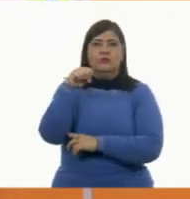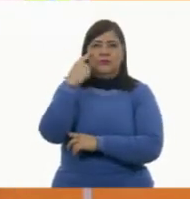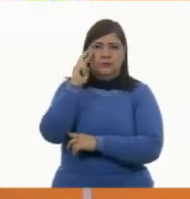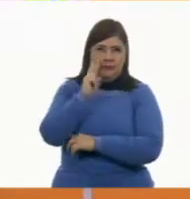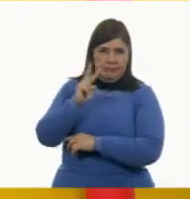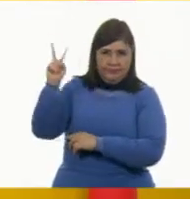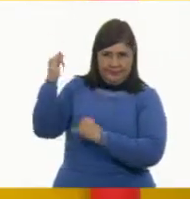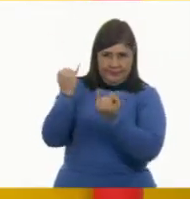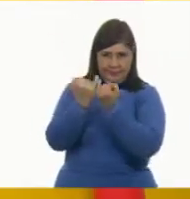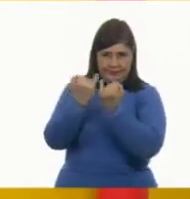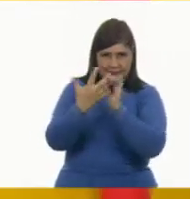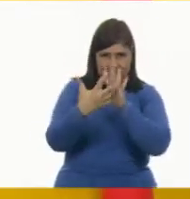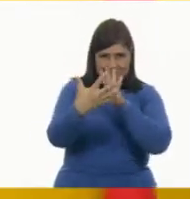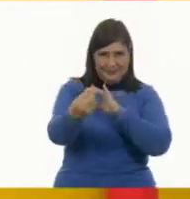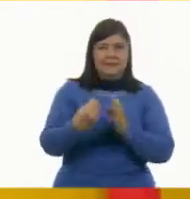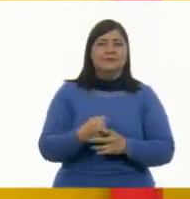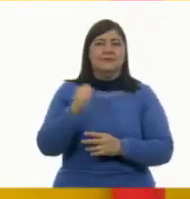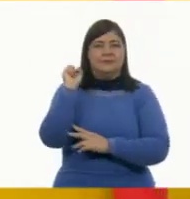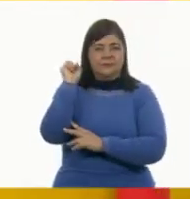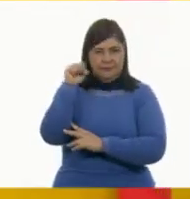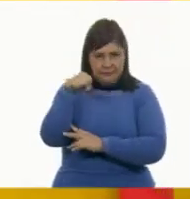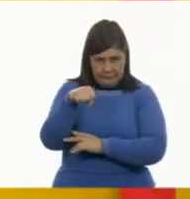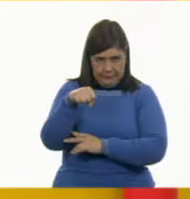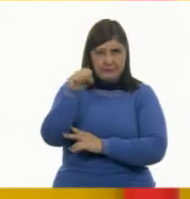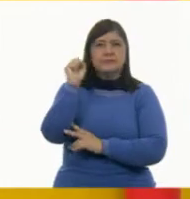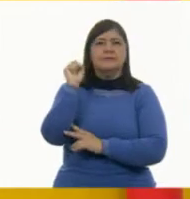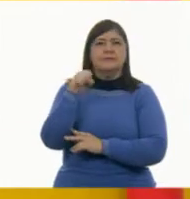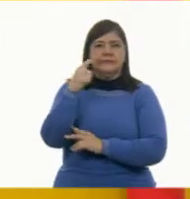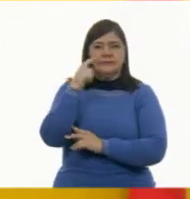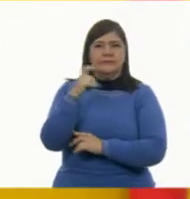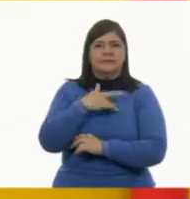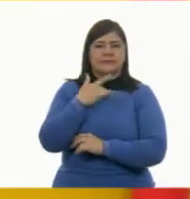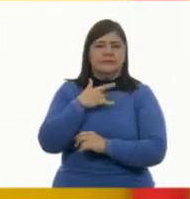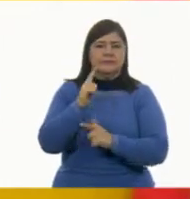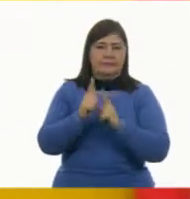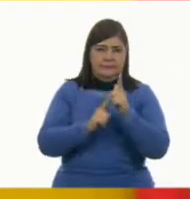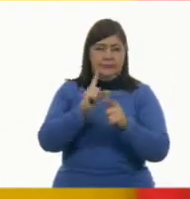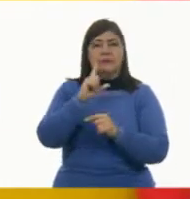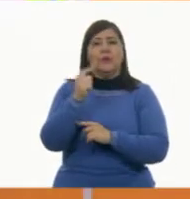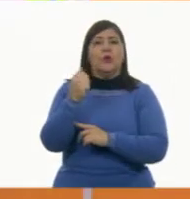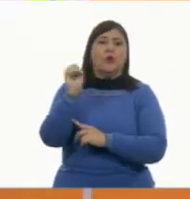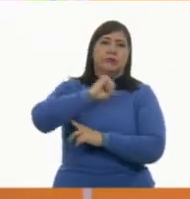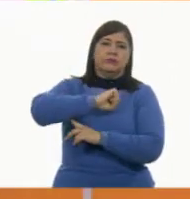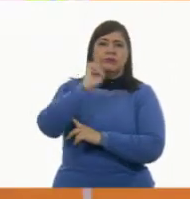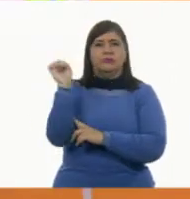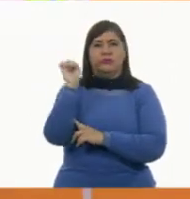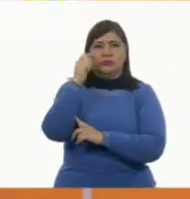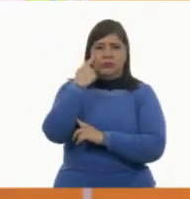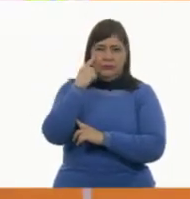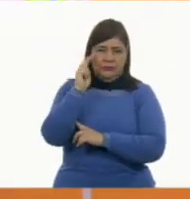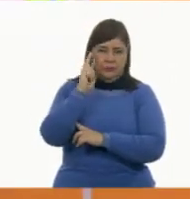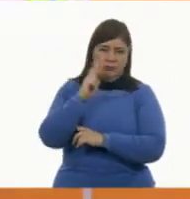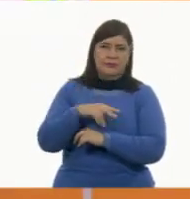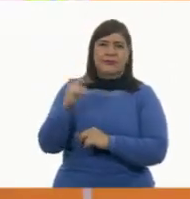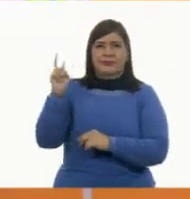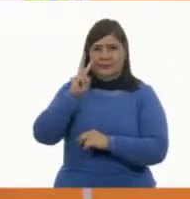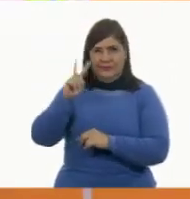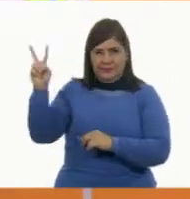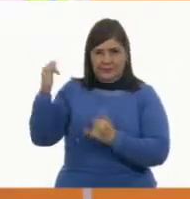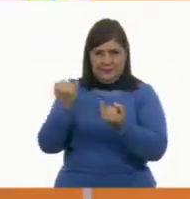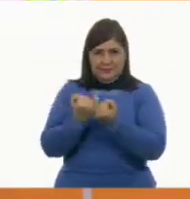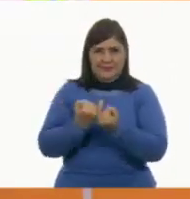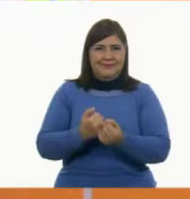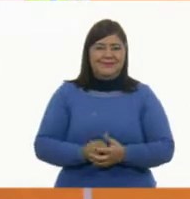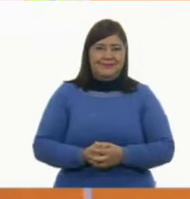atrás despacio. Ahora movimientos laterales. Movimientos laterales.